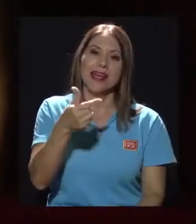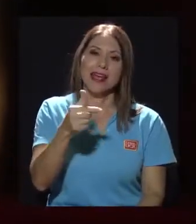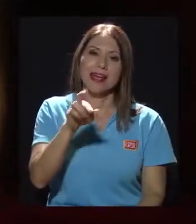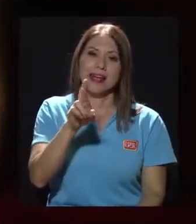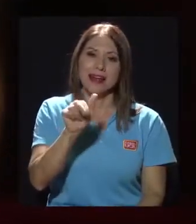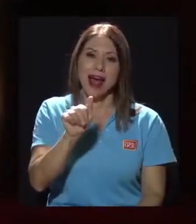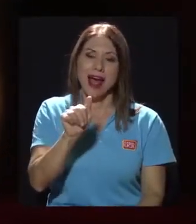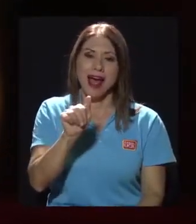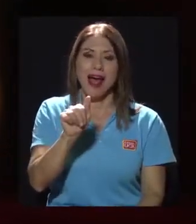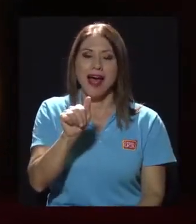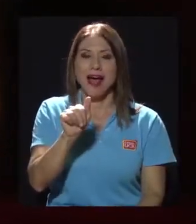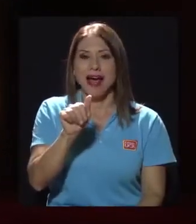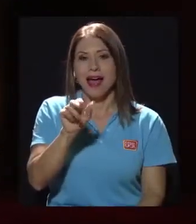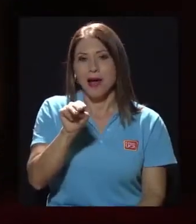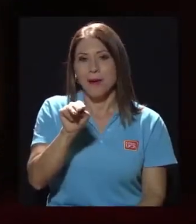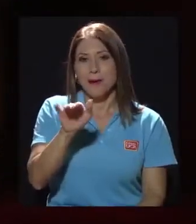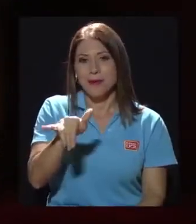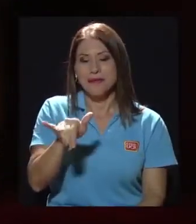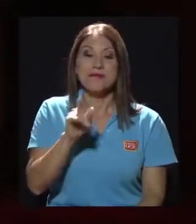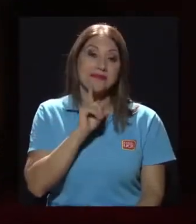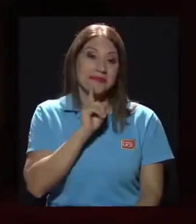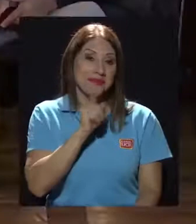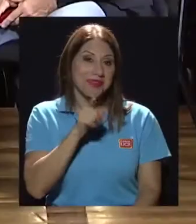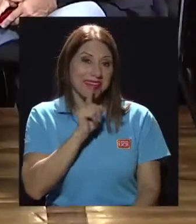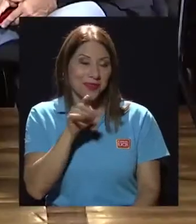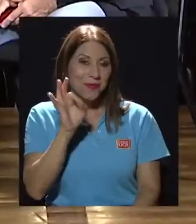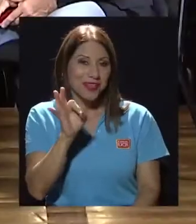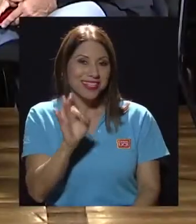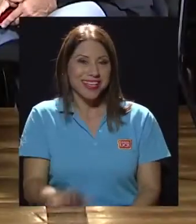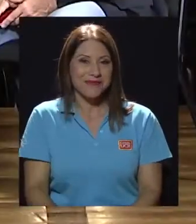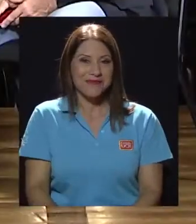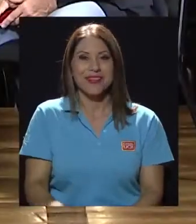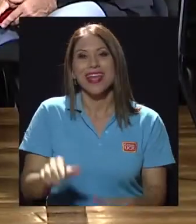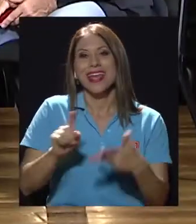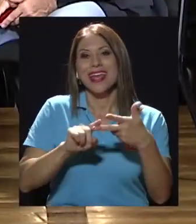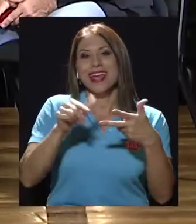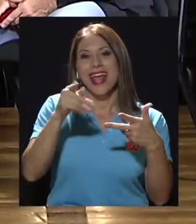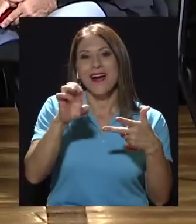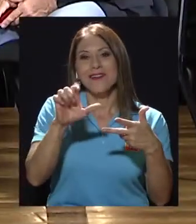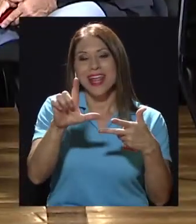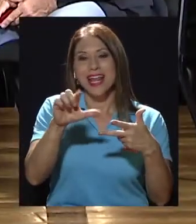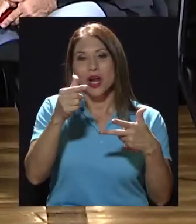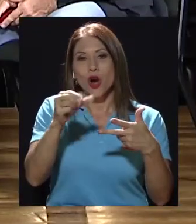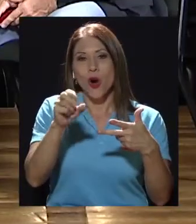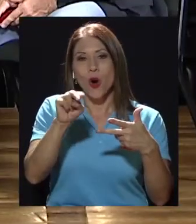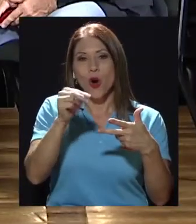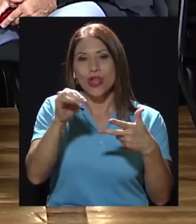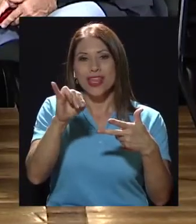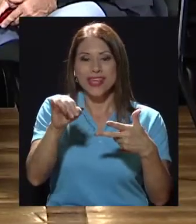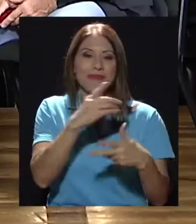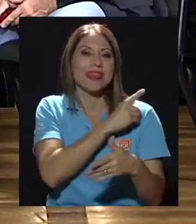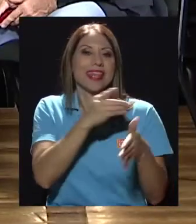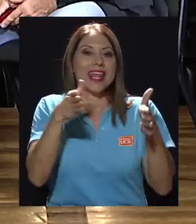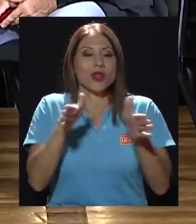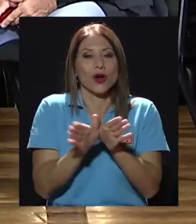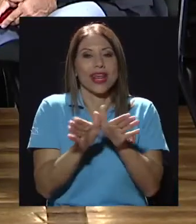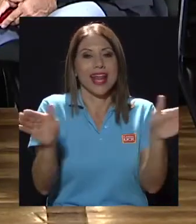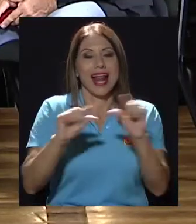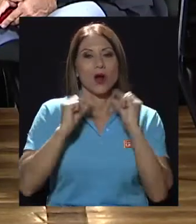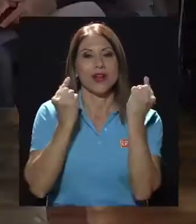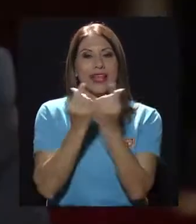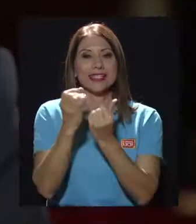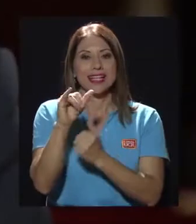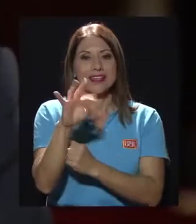eso es cierto, por dicha, ¿verdad? Muy bien, y don Gabriel Goñi, que es el director general de la Orquesta Sinfónica, así como don Eddie